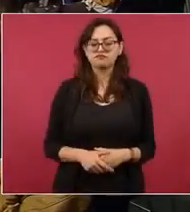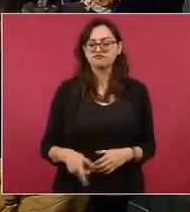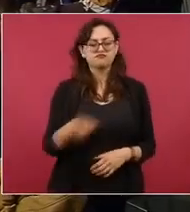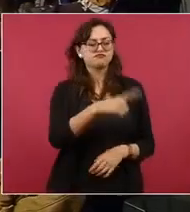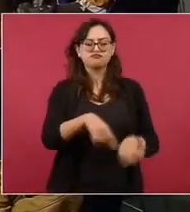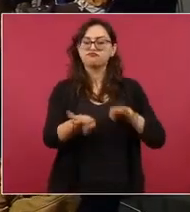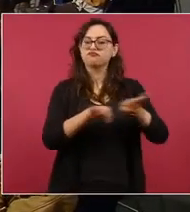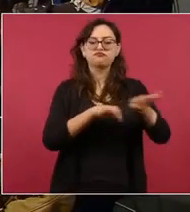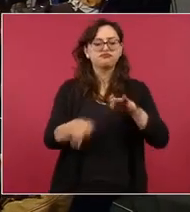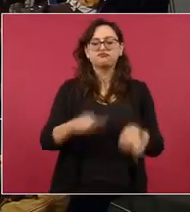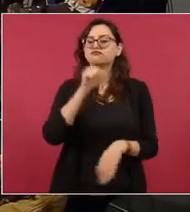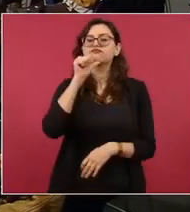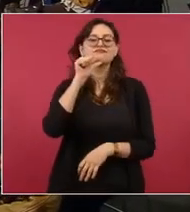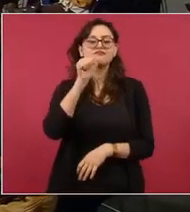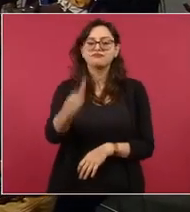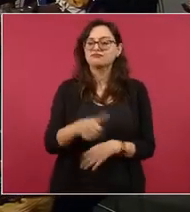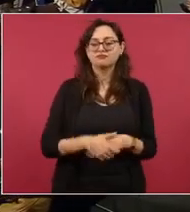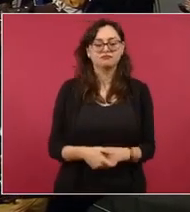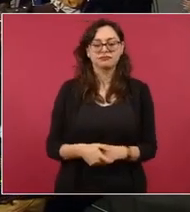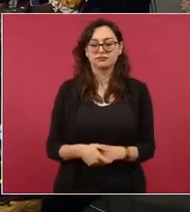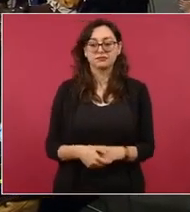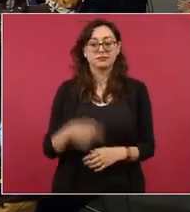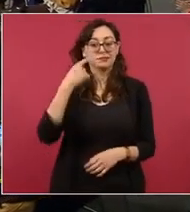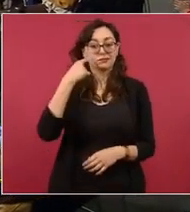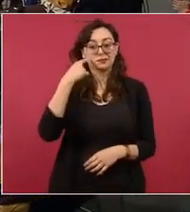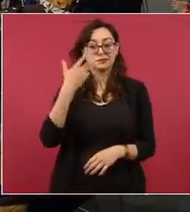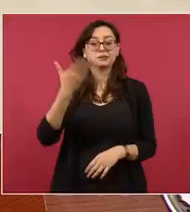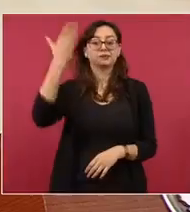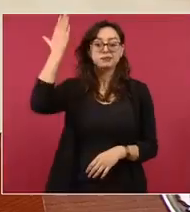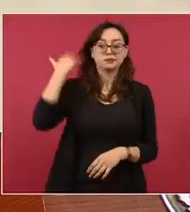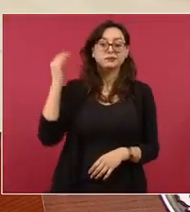Se entregaron 110 contratos. Imagínense